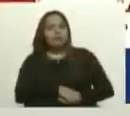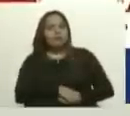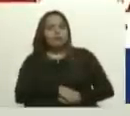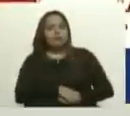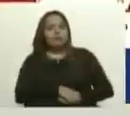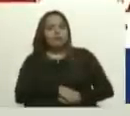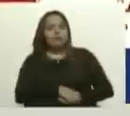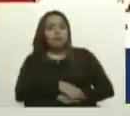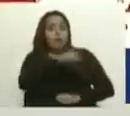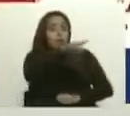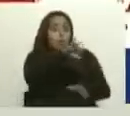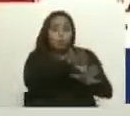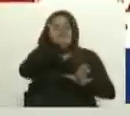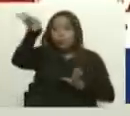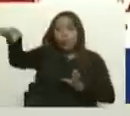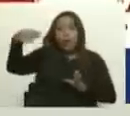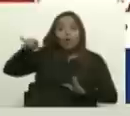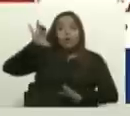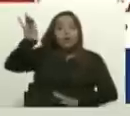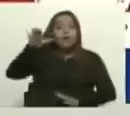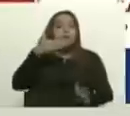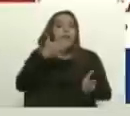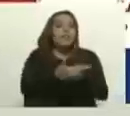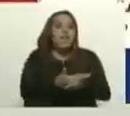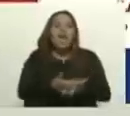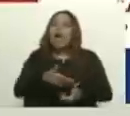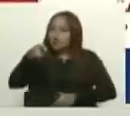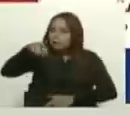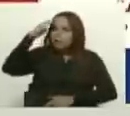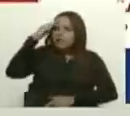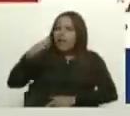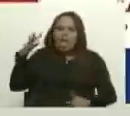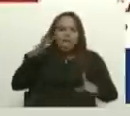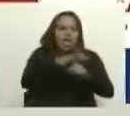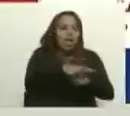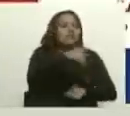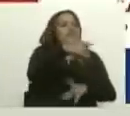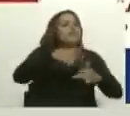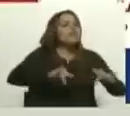Que los sacaste de Venezuela y por eso pedías invasión contra este país.